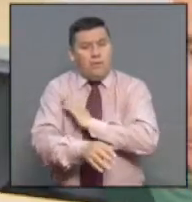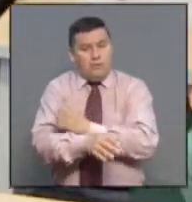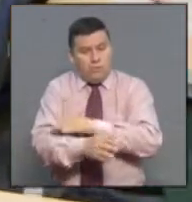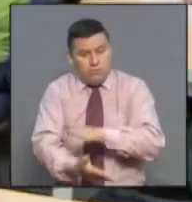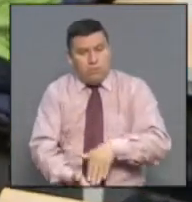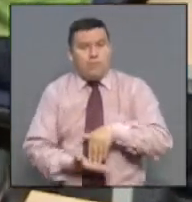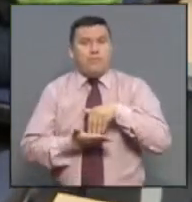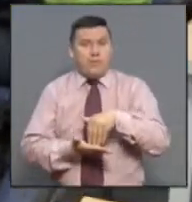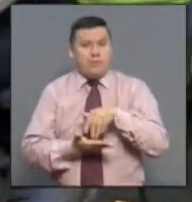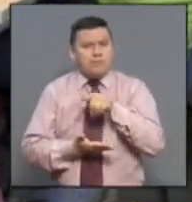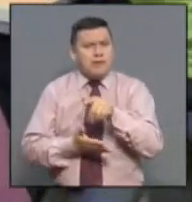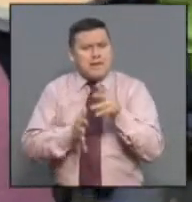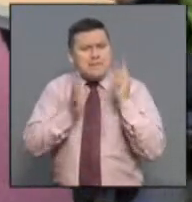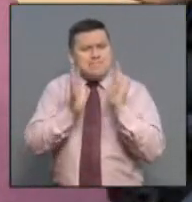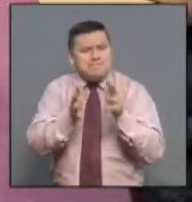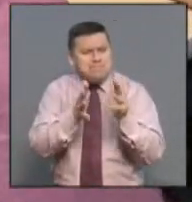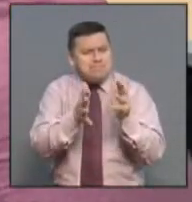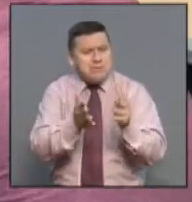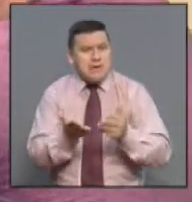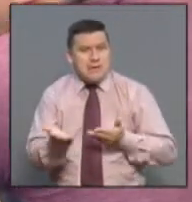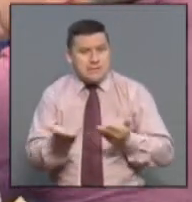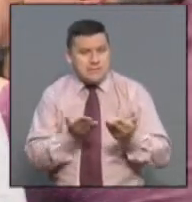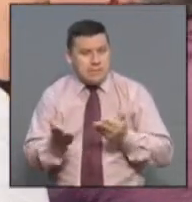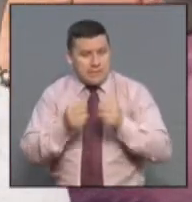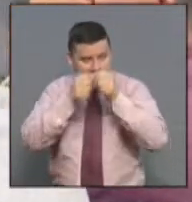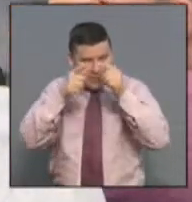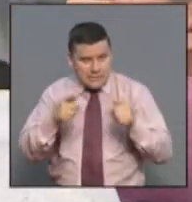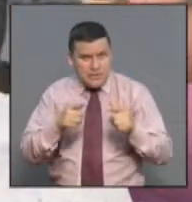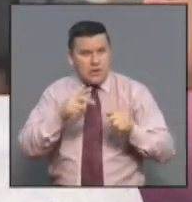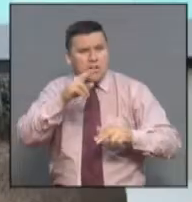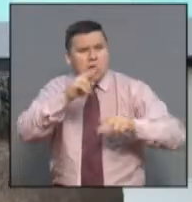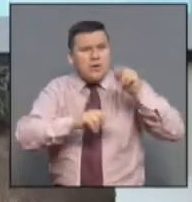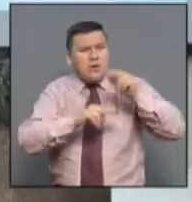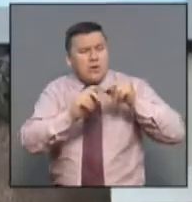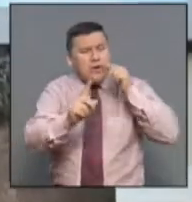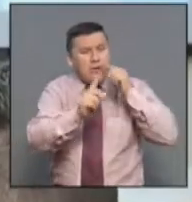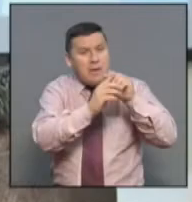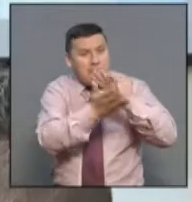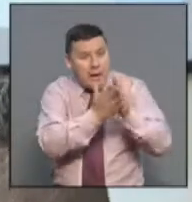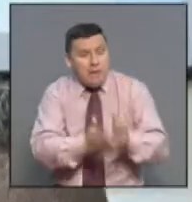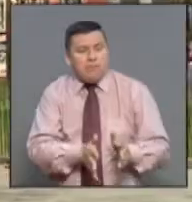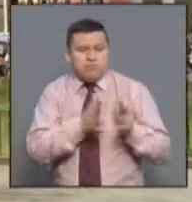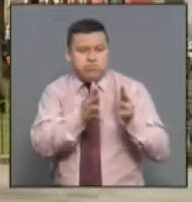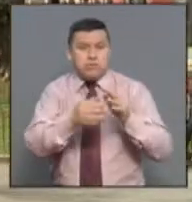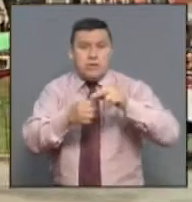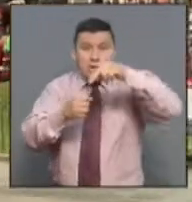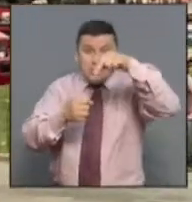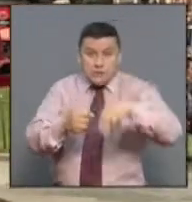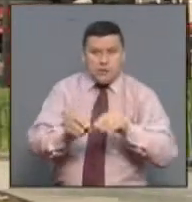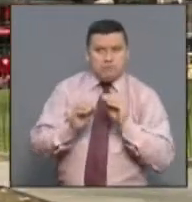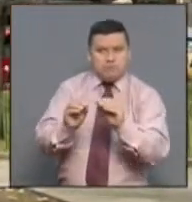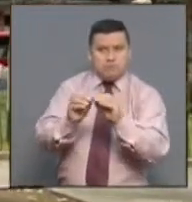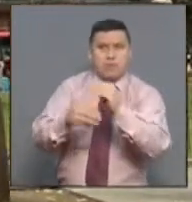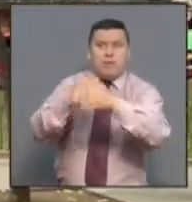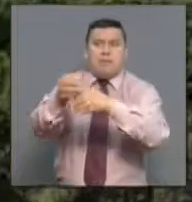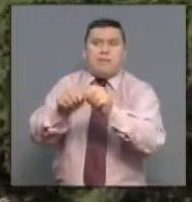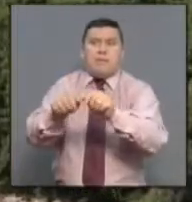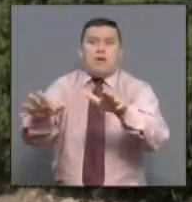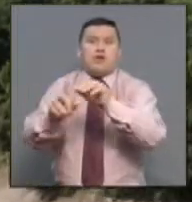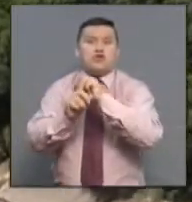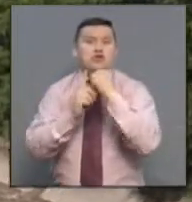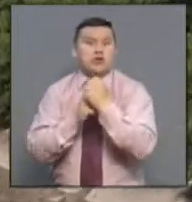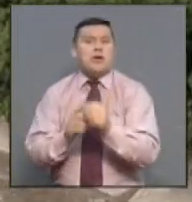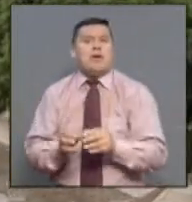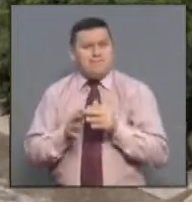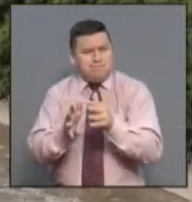fortalecimiento municipal, capacitación a servidores públicos, constructores de paz y a la ciudadanía como multiplicadores de control social en